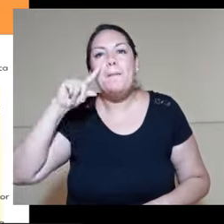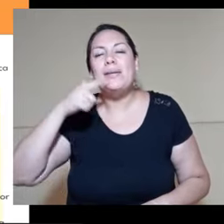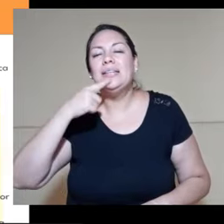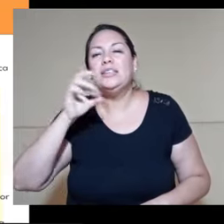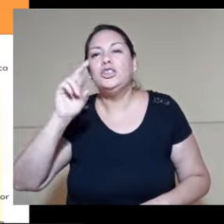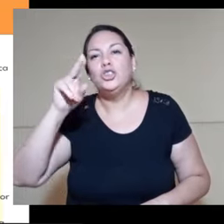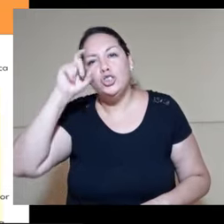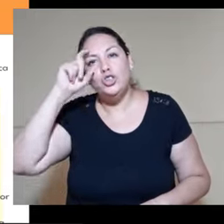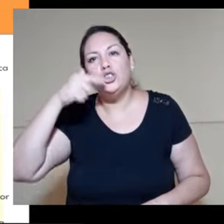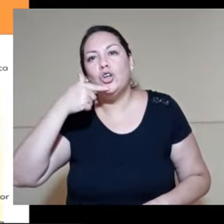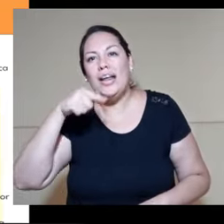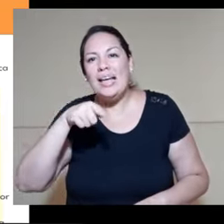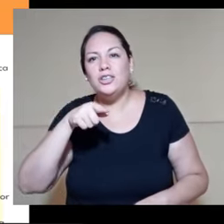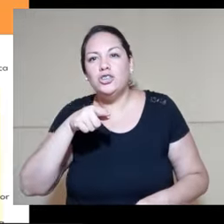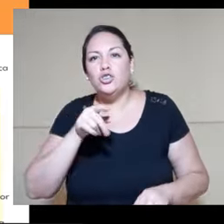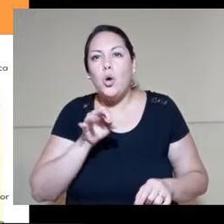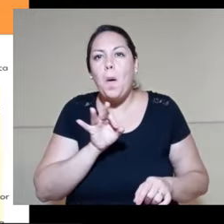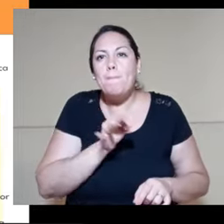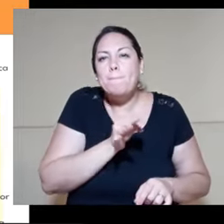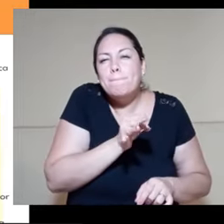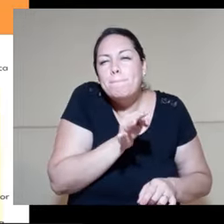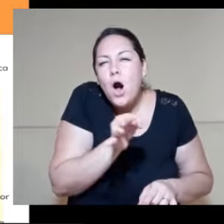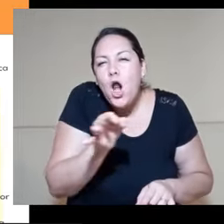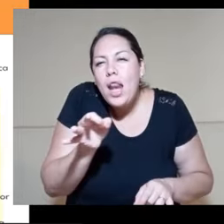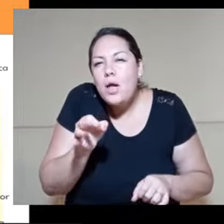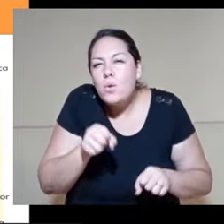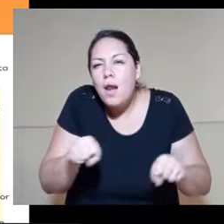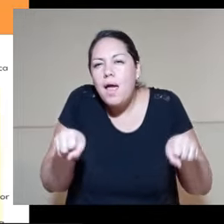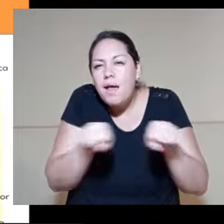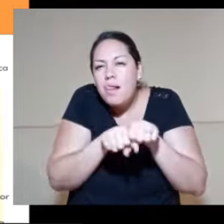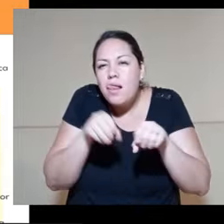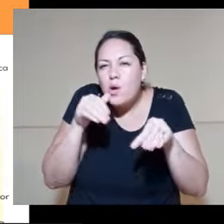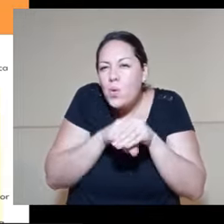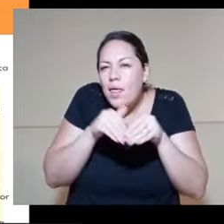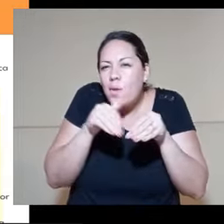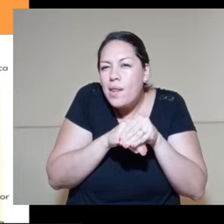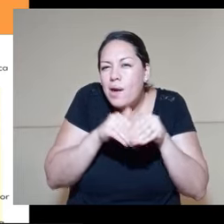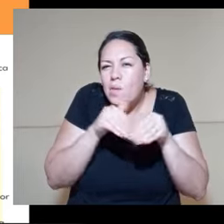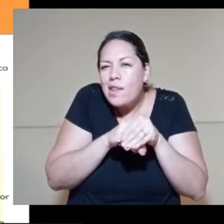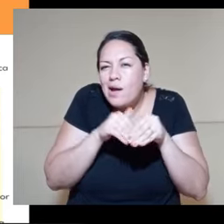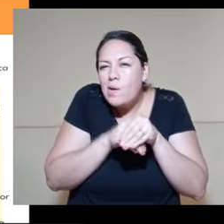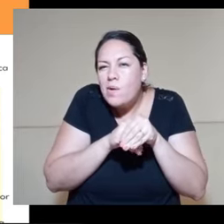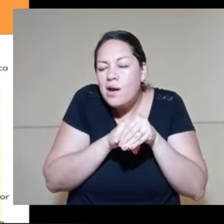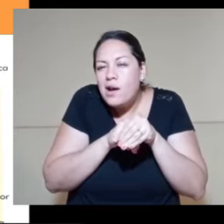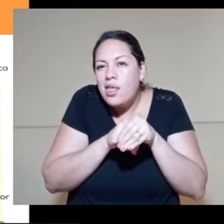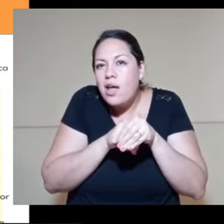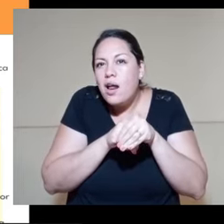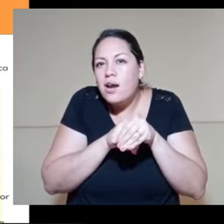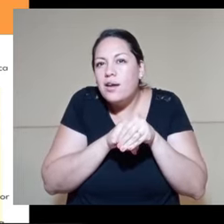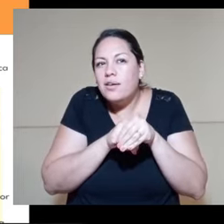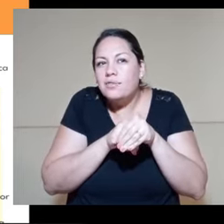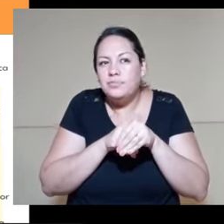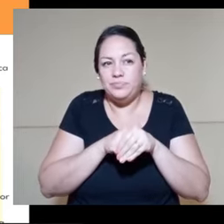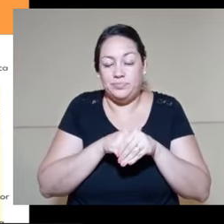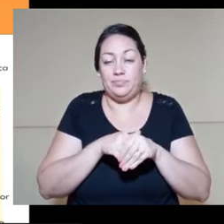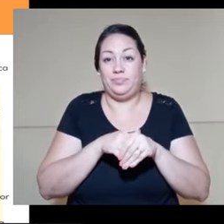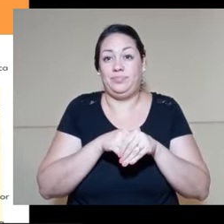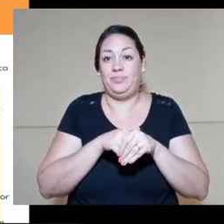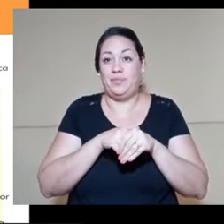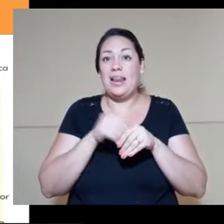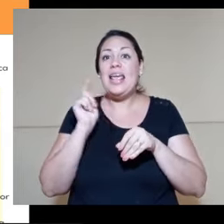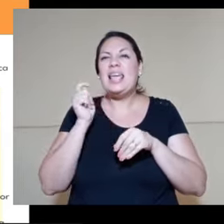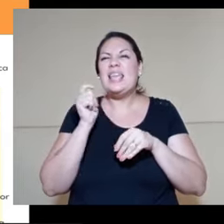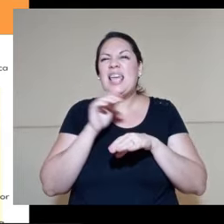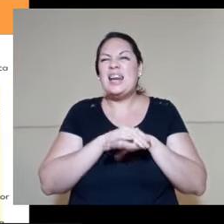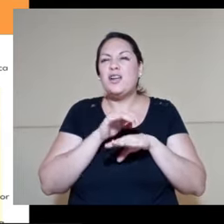son moléculas químicas que vienen guardaditos acá en estas bolsitas que se llaman vesículas, ¿no es cierto?, que son vesículas sinápticas, que